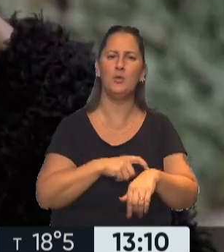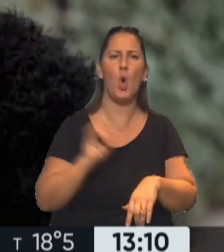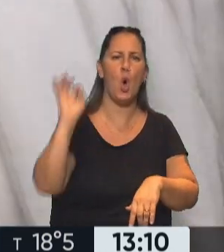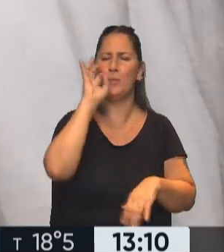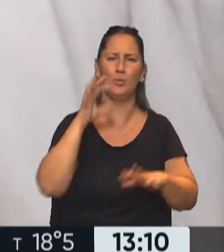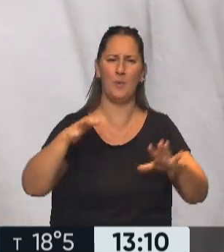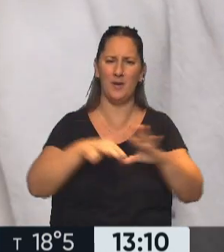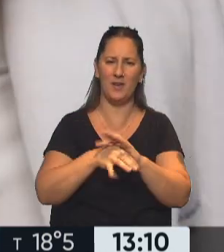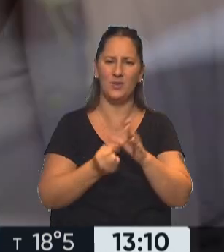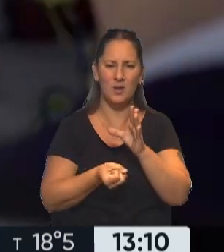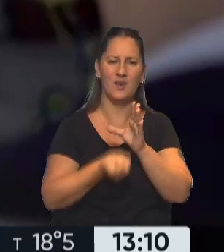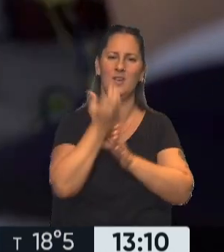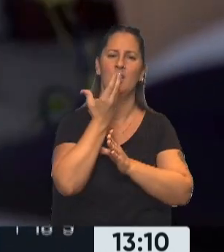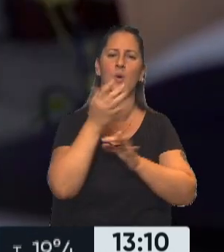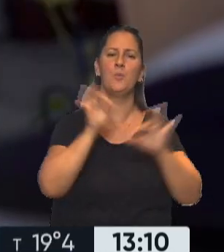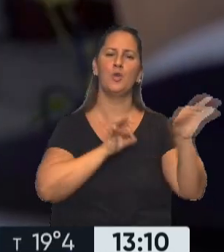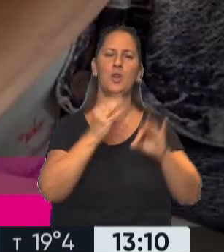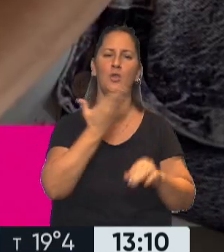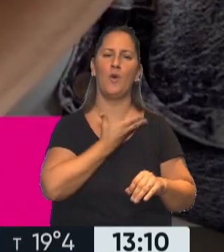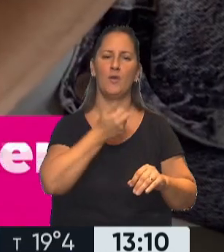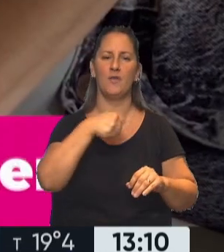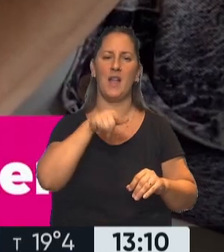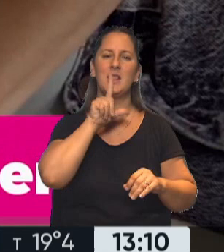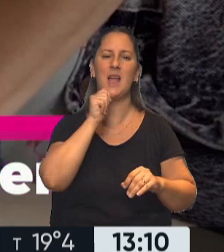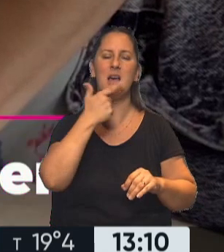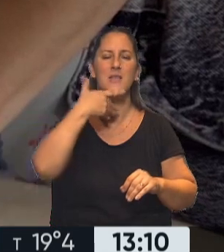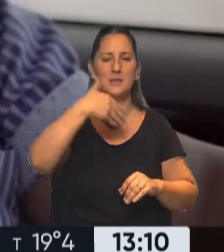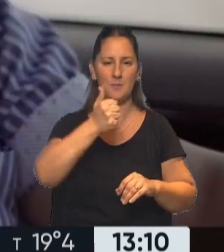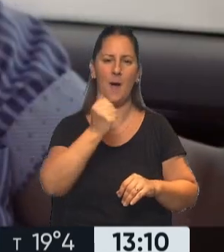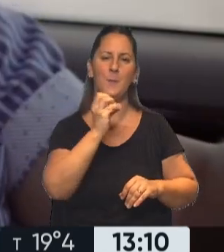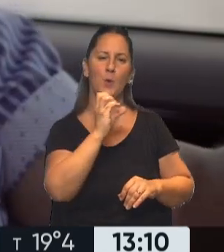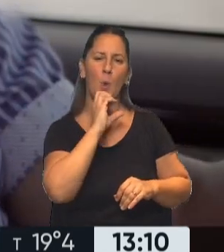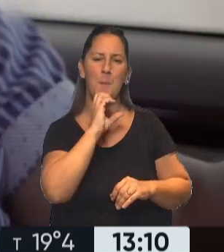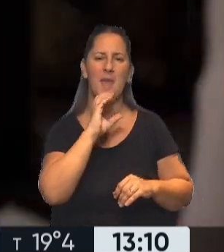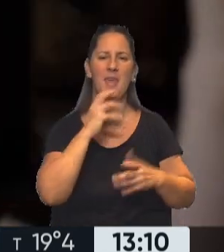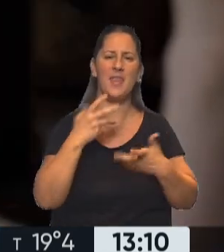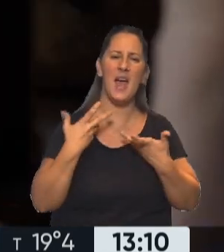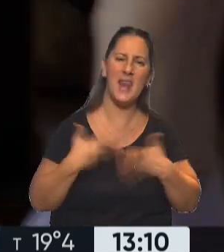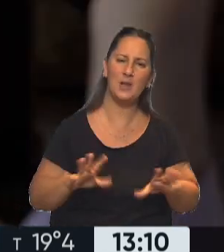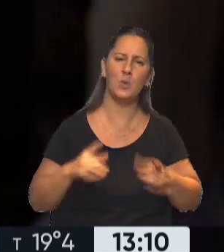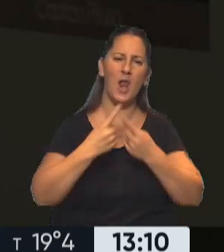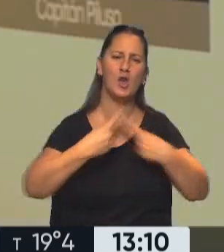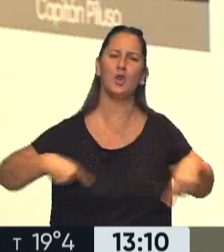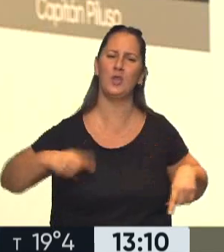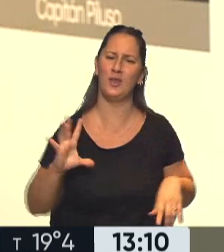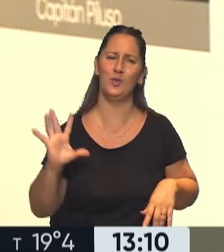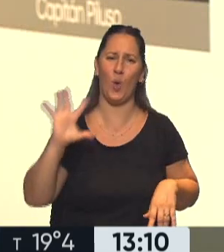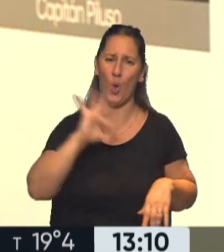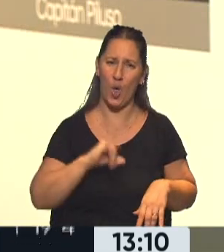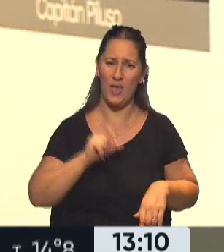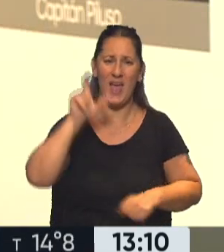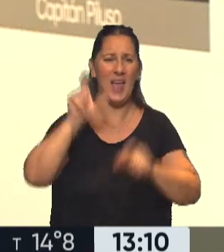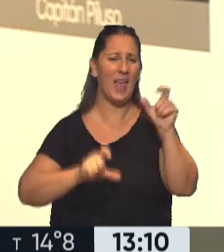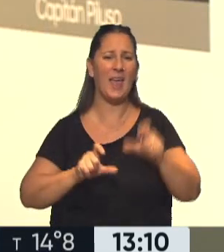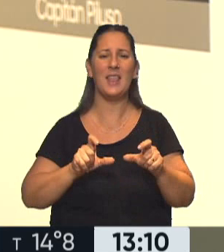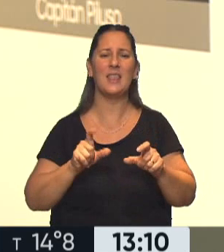que naciera Proyecto Fantasma. Bueno, la comedia se filtró así, medio natural. Son cosas muy cotidianas. Son las cosas que vive el